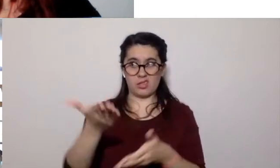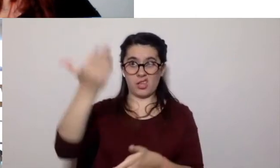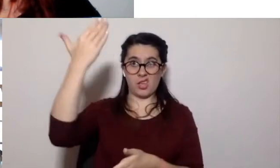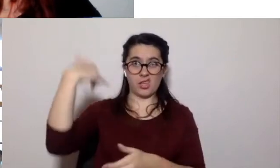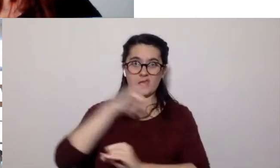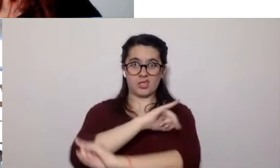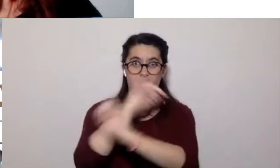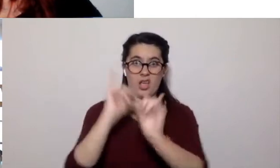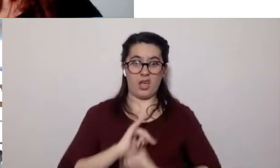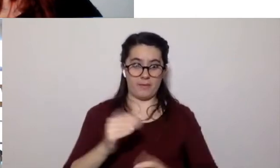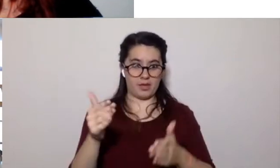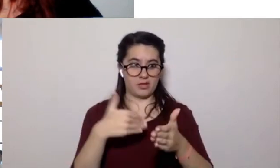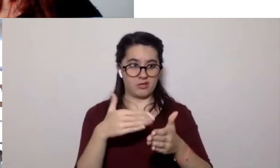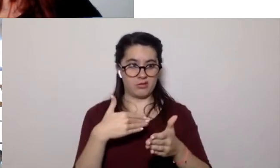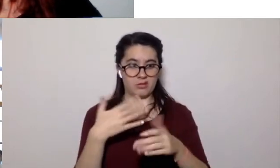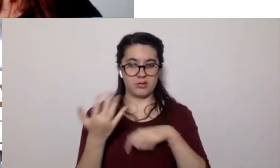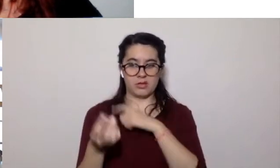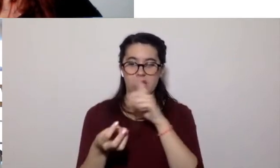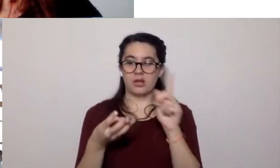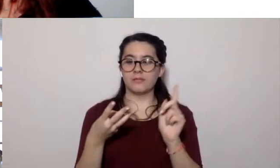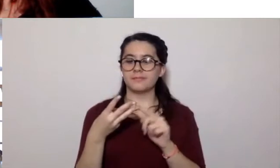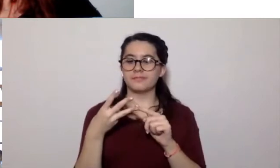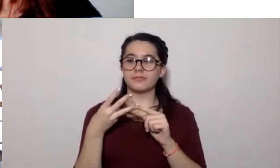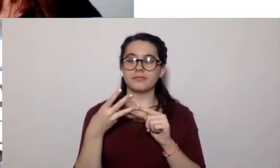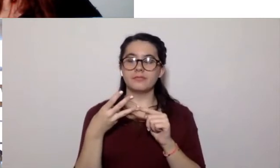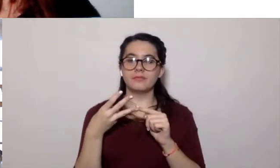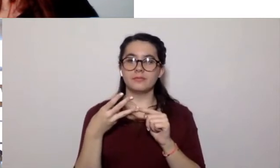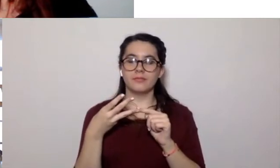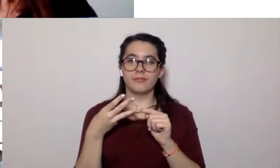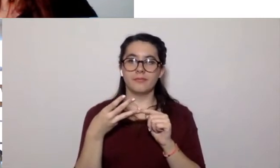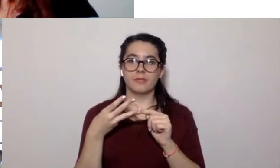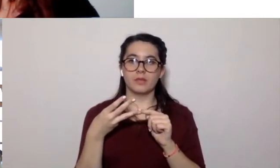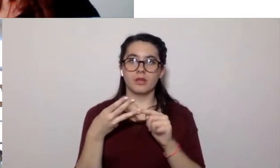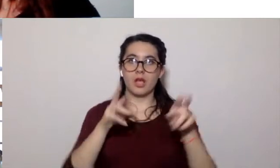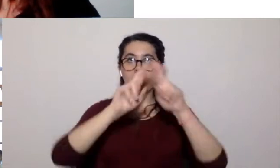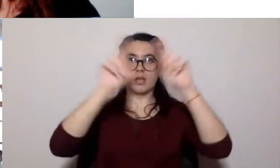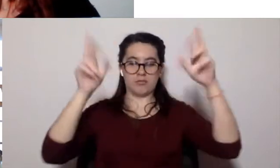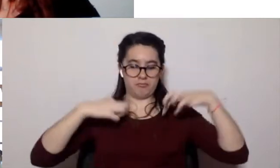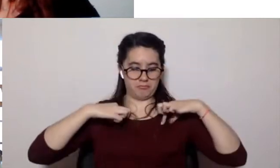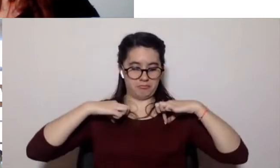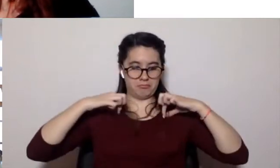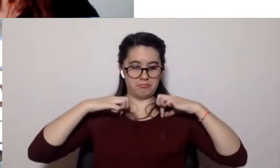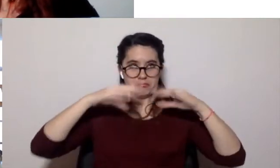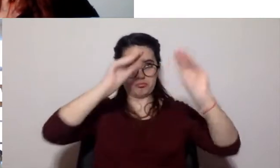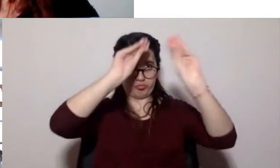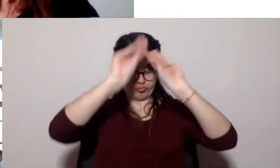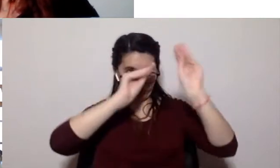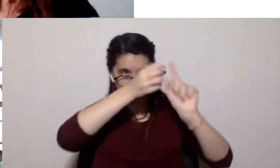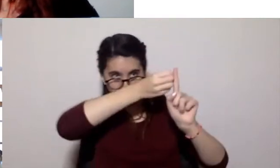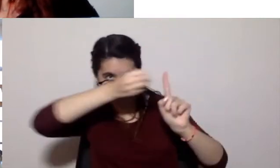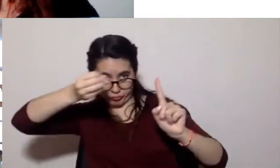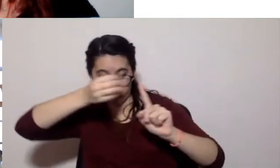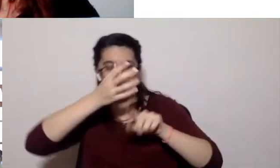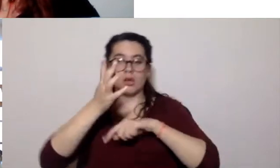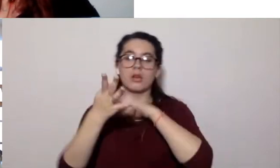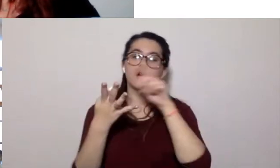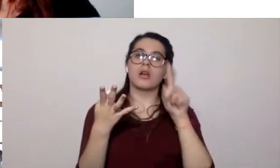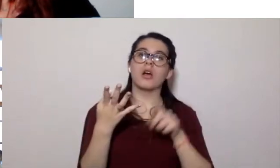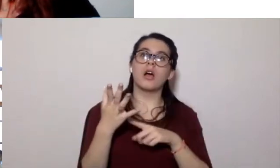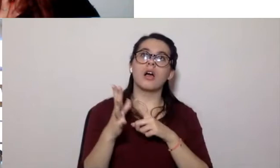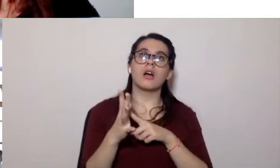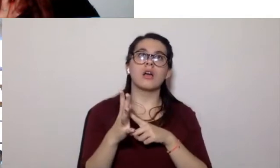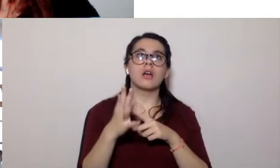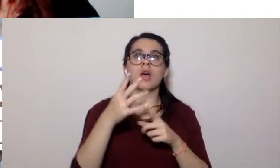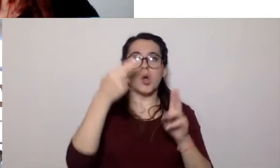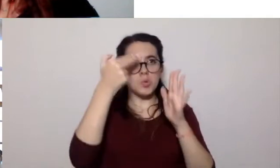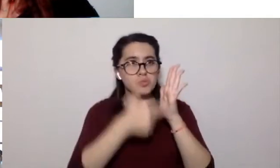pan. Tengo que ordenar el closet. Tengo que tomar un curso en internet. Y entonces